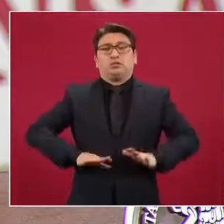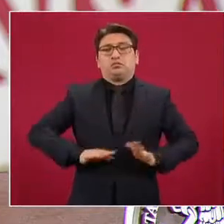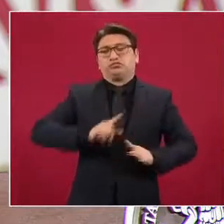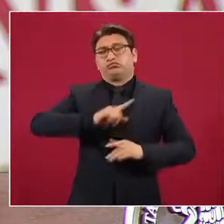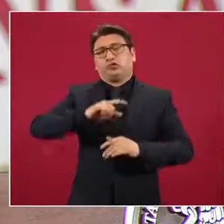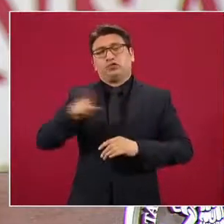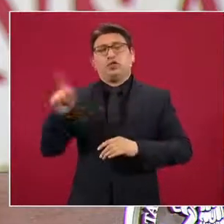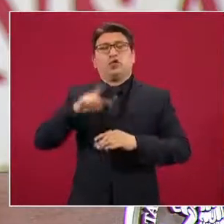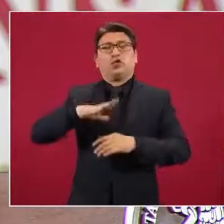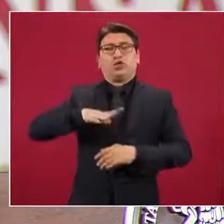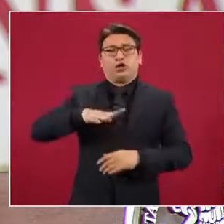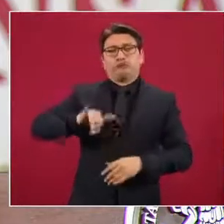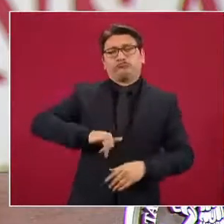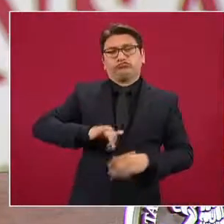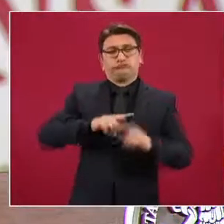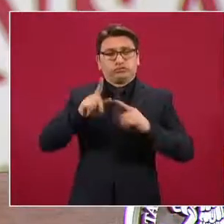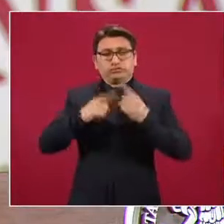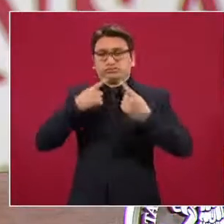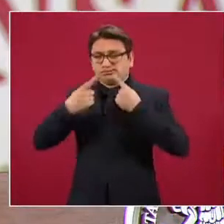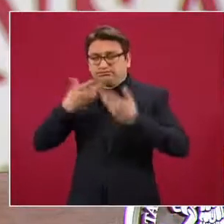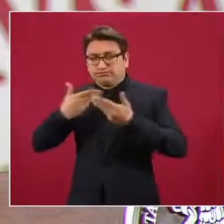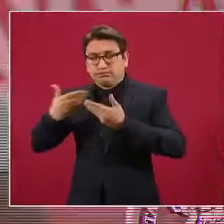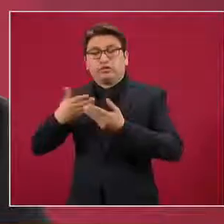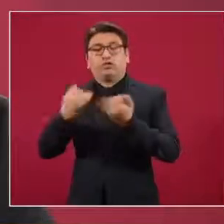interesaba discutir esto. Se abrió un portal